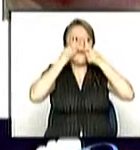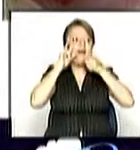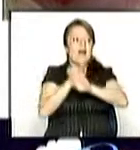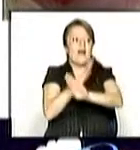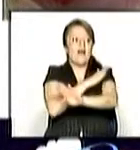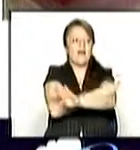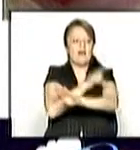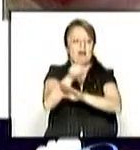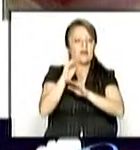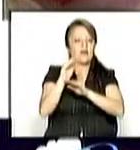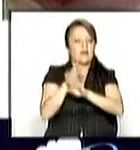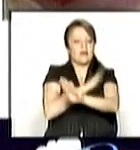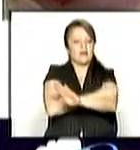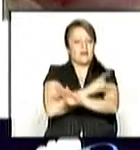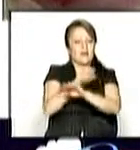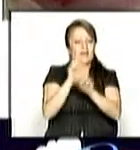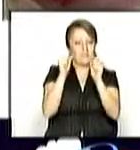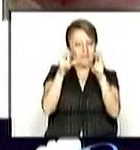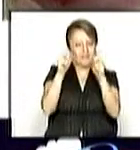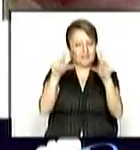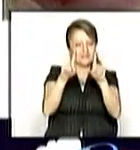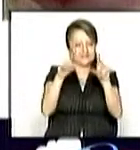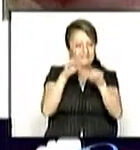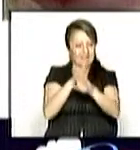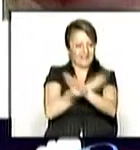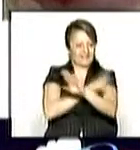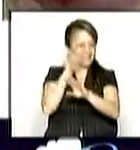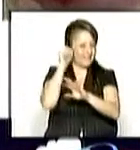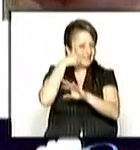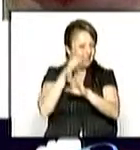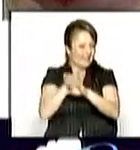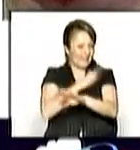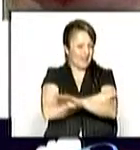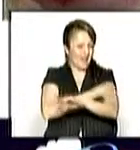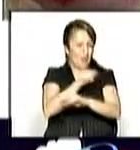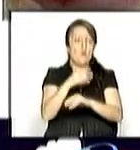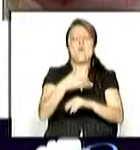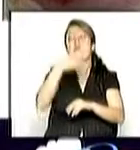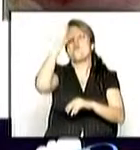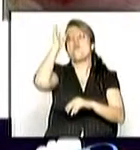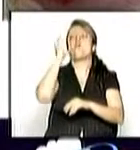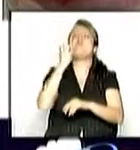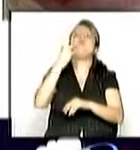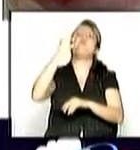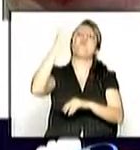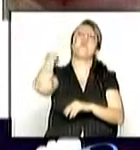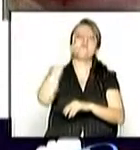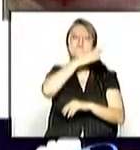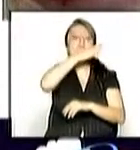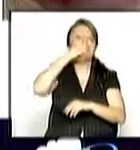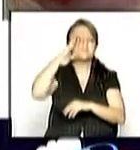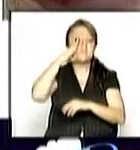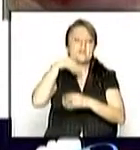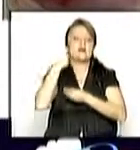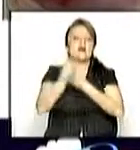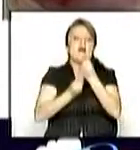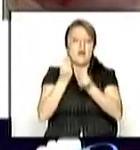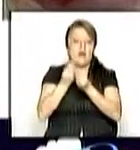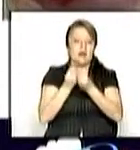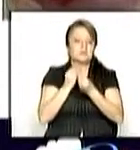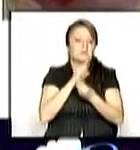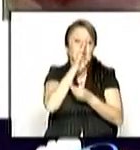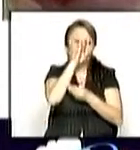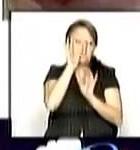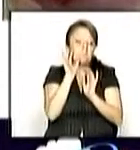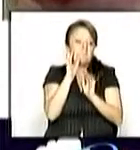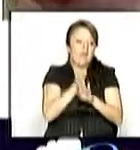los que llamaban las pantallas de televisión. Ustedes se acuerdan de eso. Mucha gente del campo utiliza ese tipo de incrustación, ¿sí?